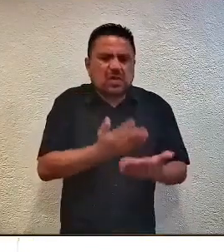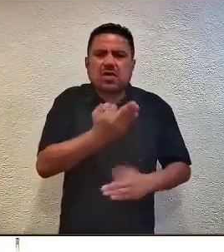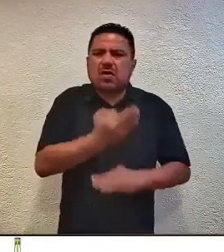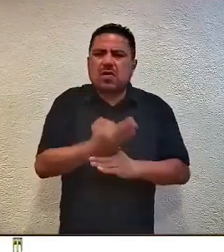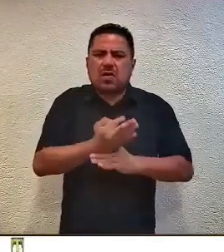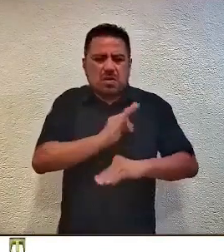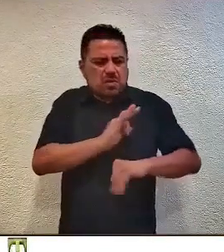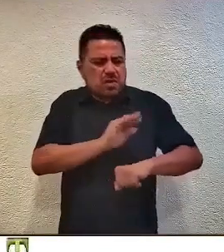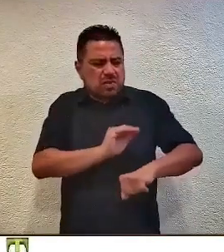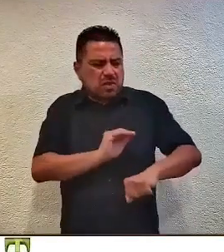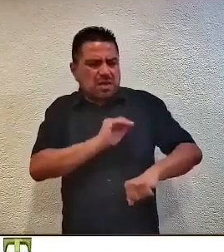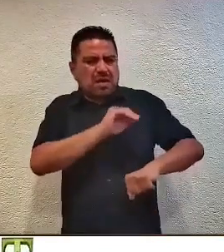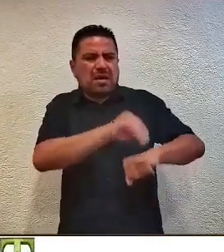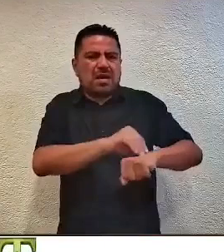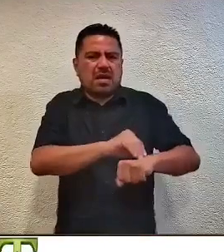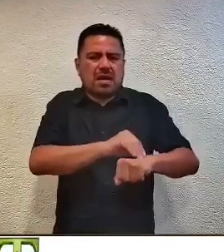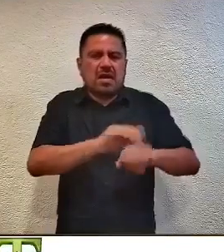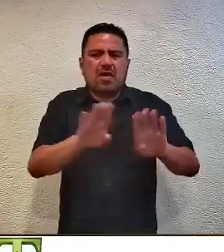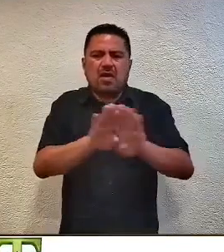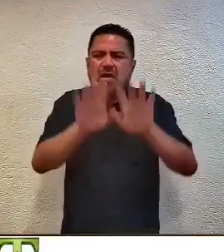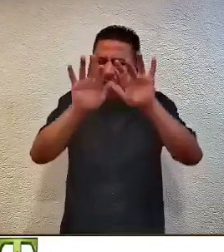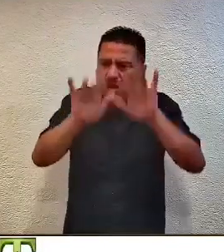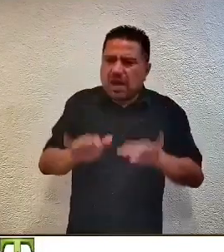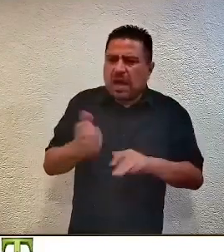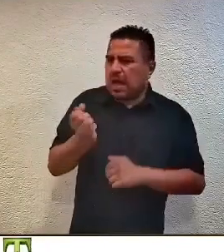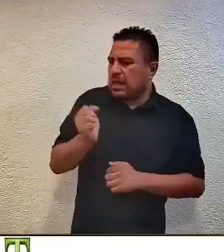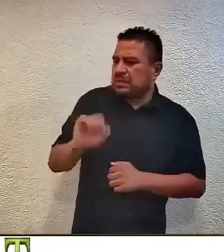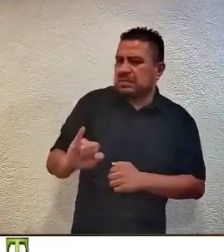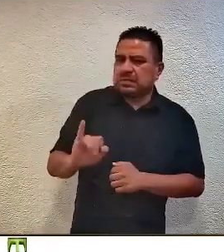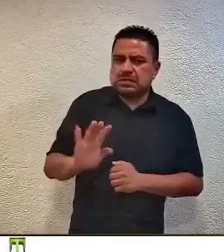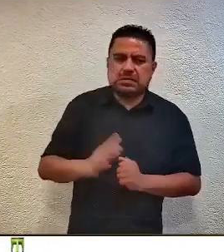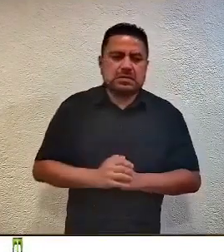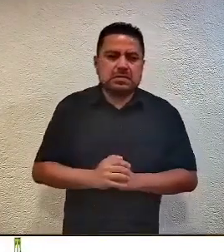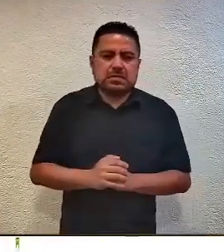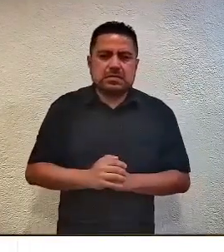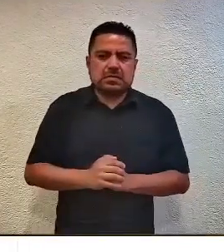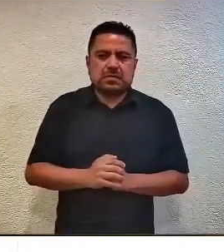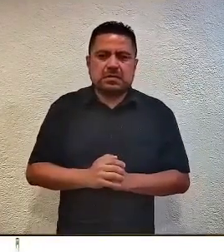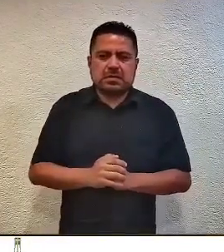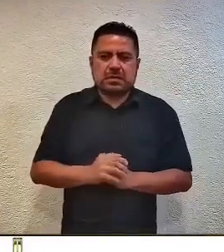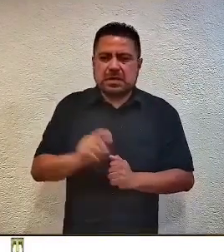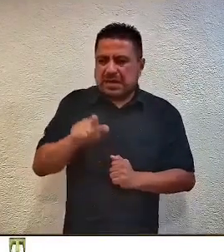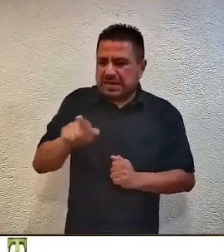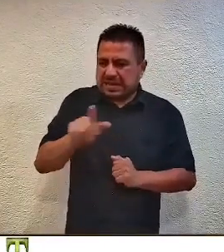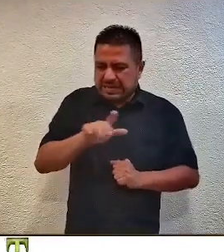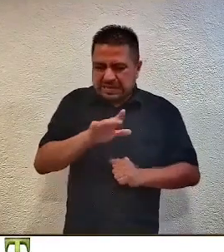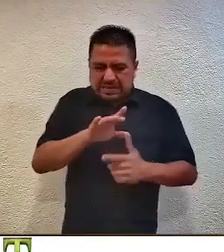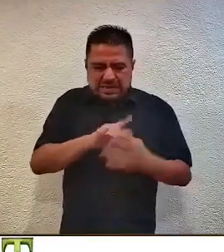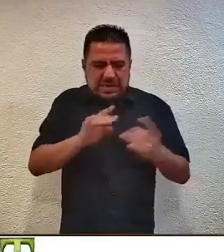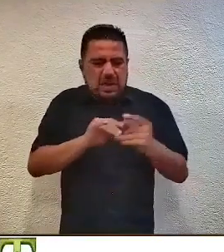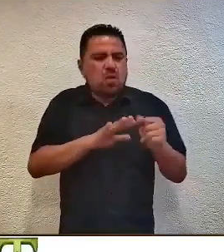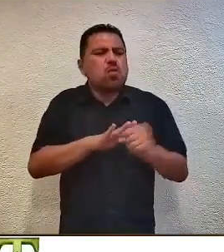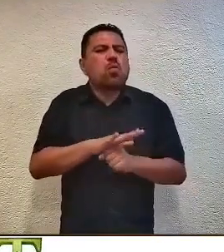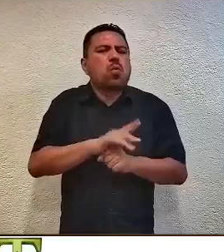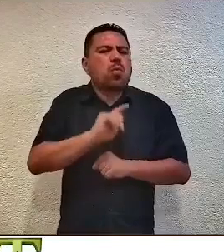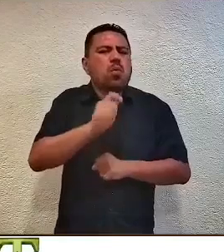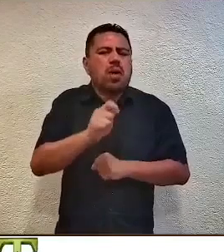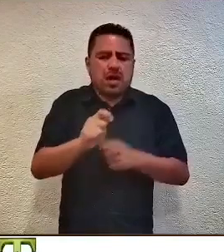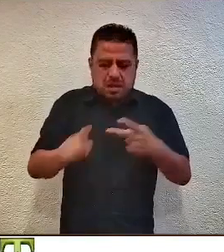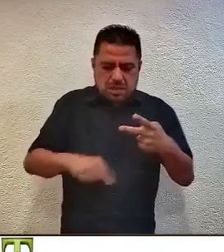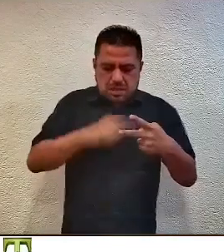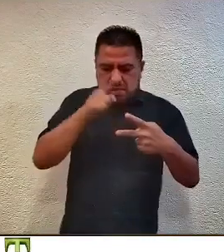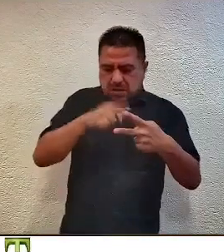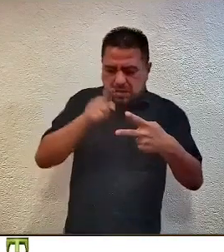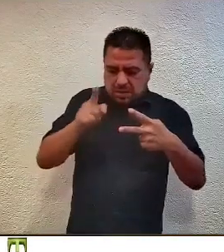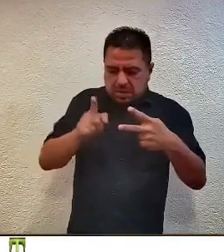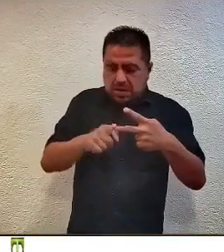fijara, textualmente se fija de la siguiente manera. La litis se centra en determinar cuál de las dos